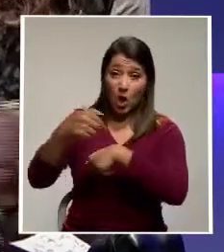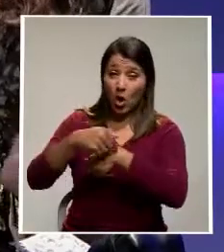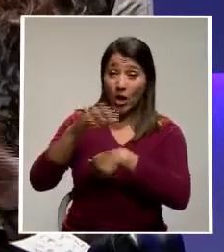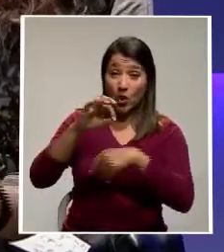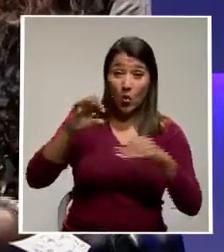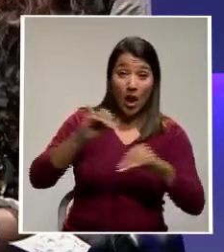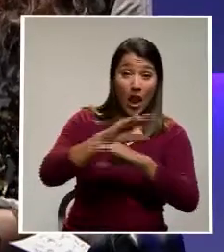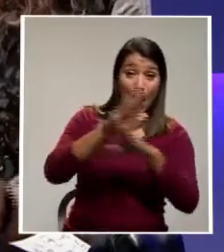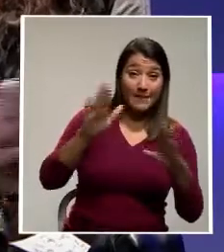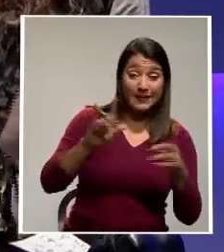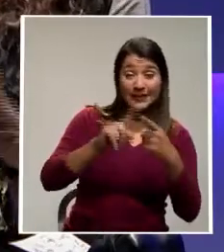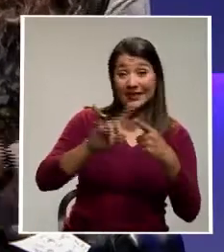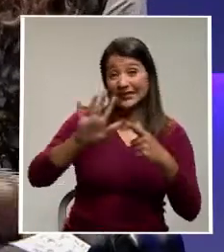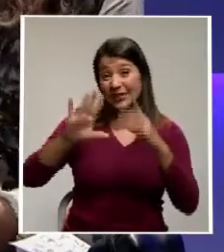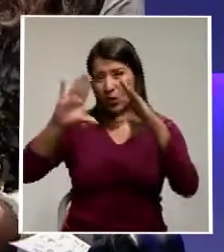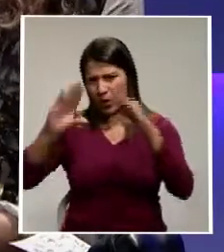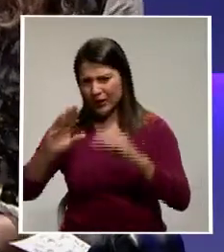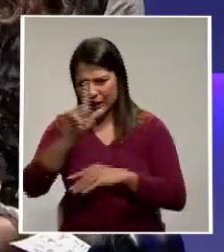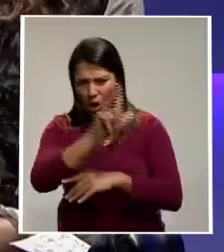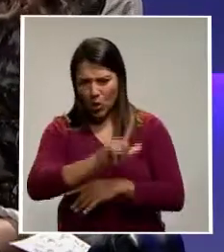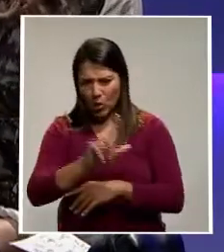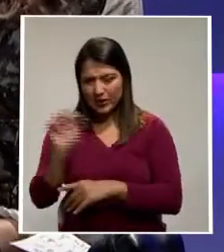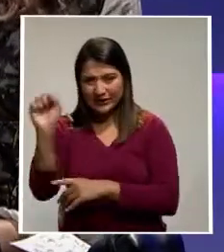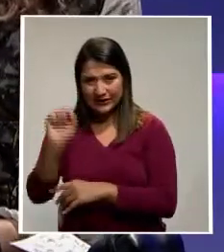tarde, de lunes creo que a sábado,